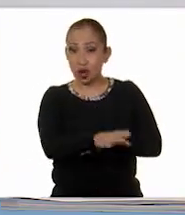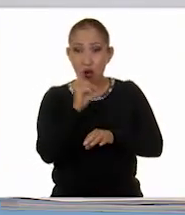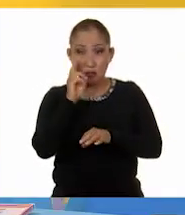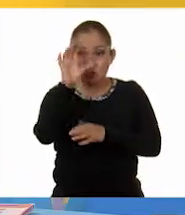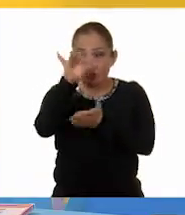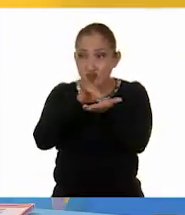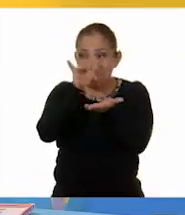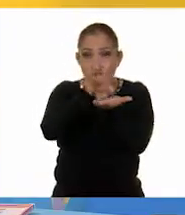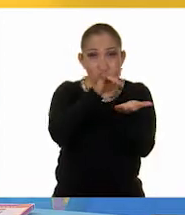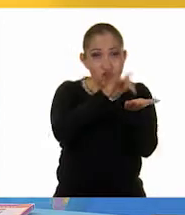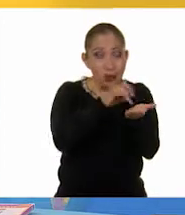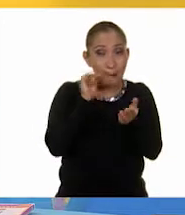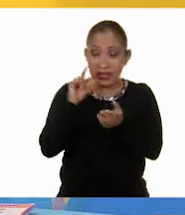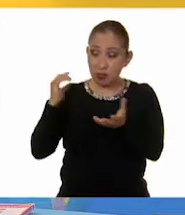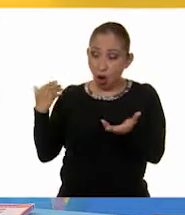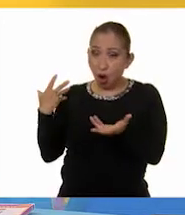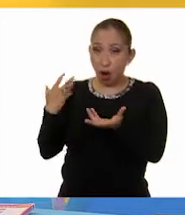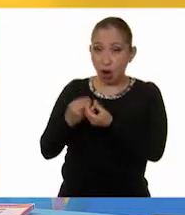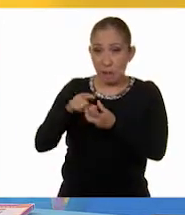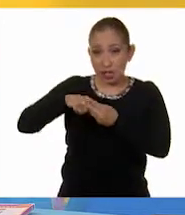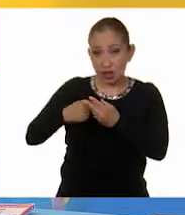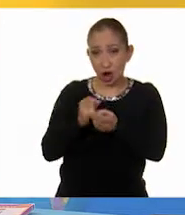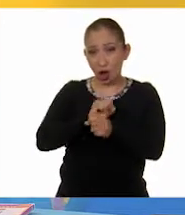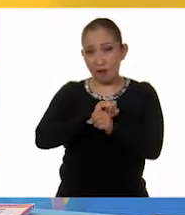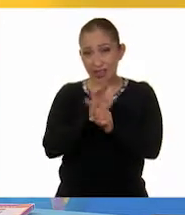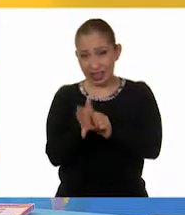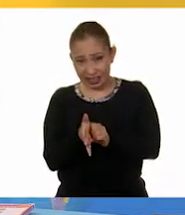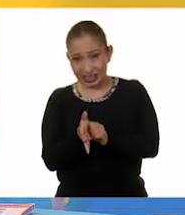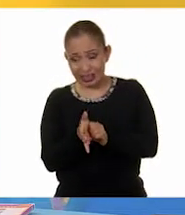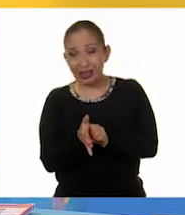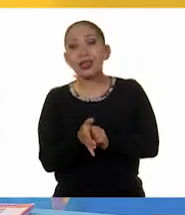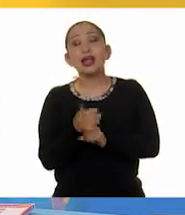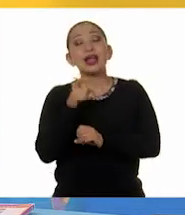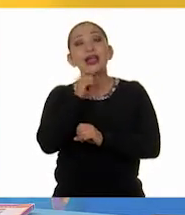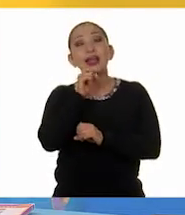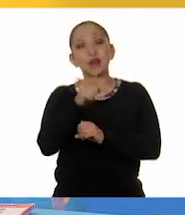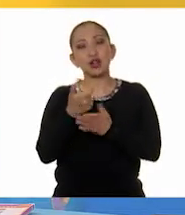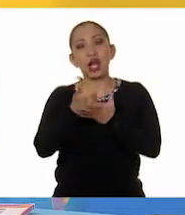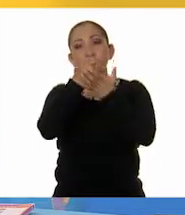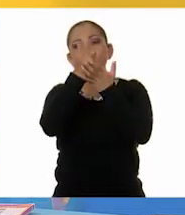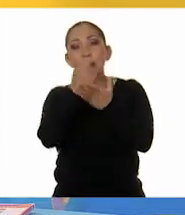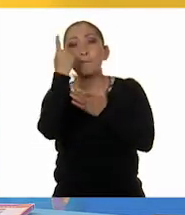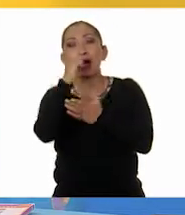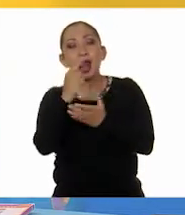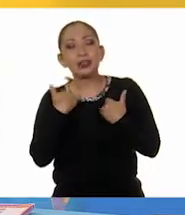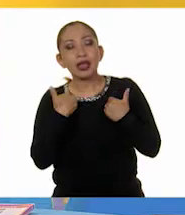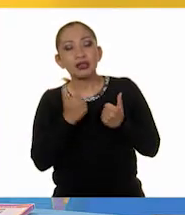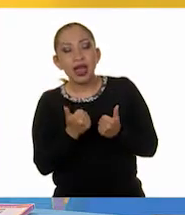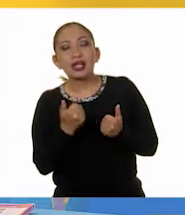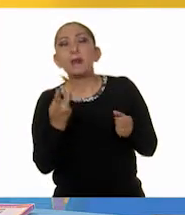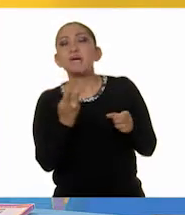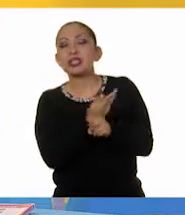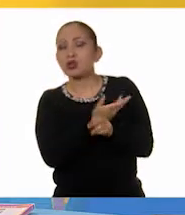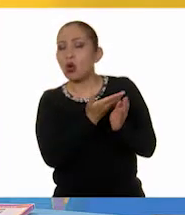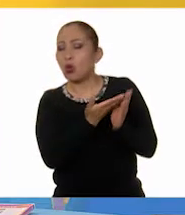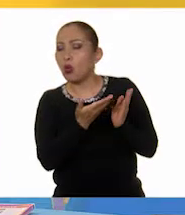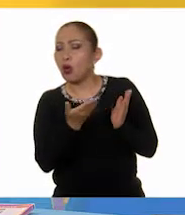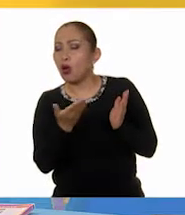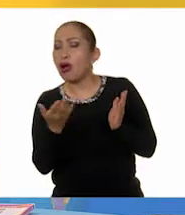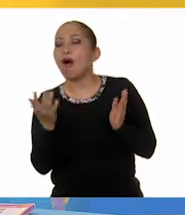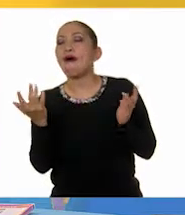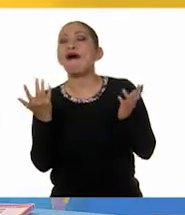a raíz de la pandemia de COVID-19 y que de alguna manera nos permiten comprender qué ha ocurrido y